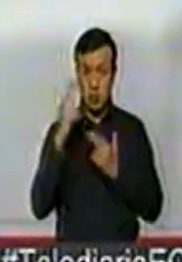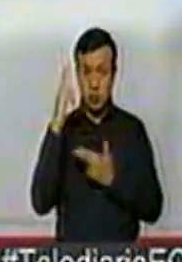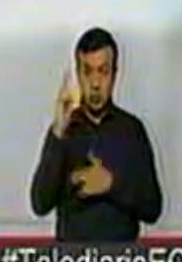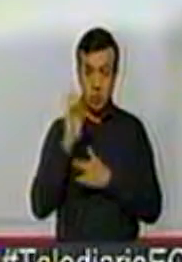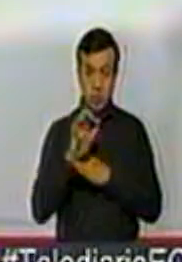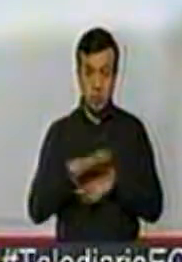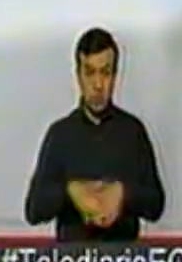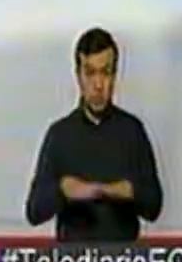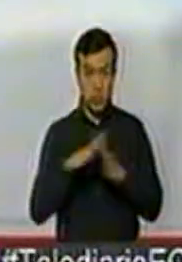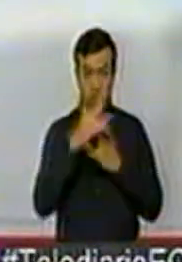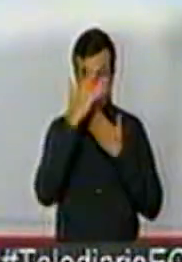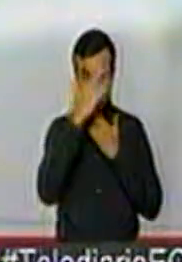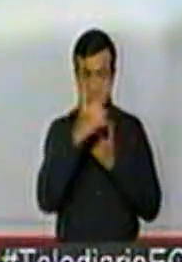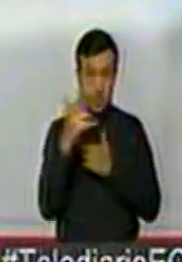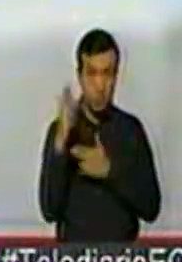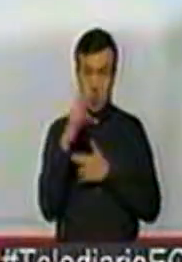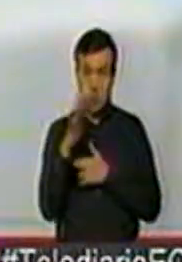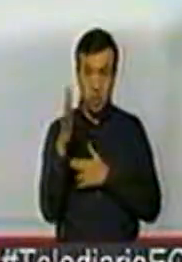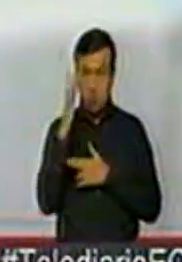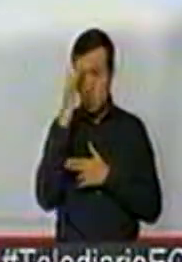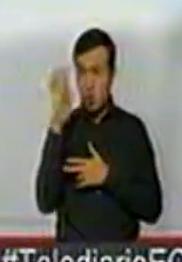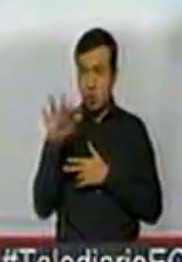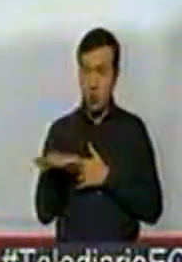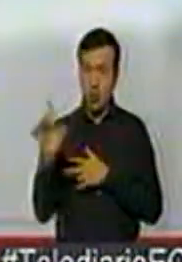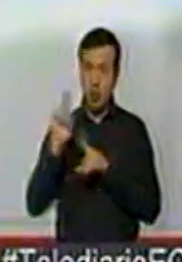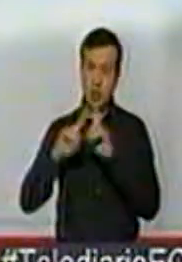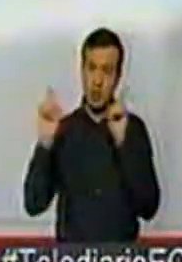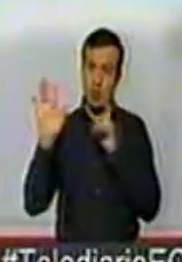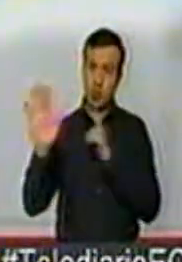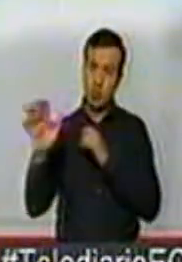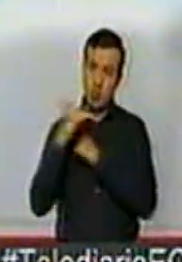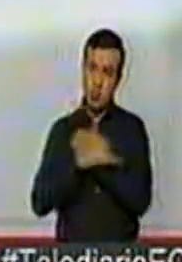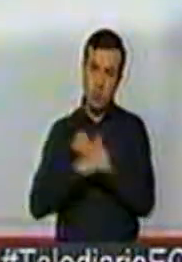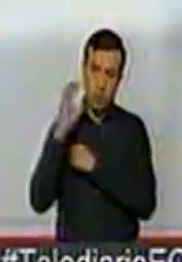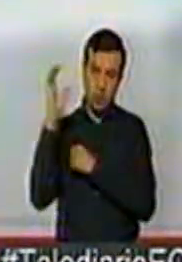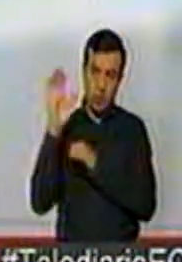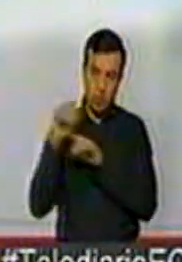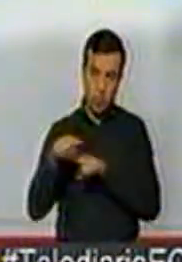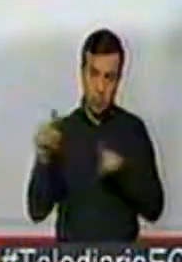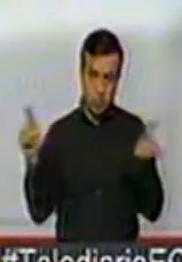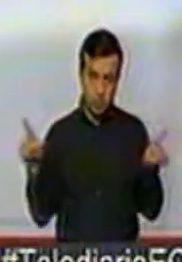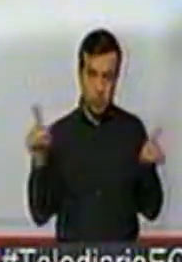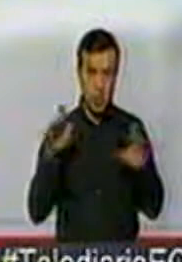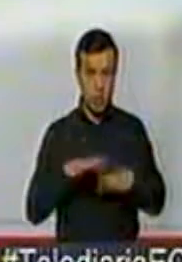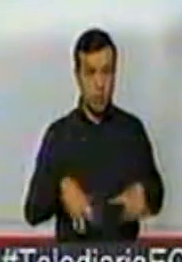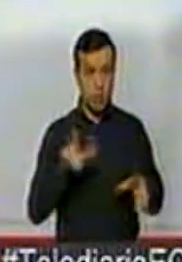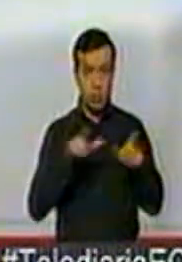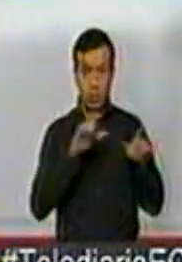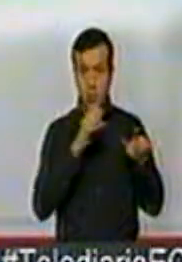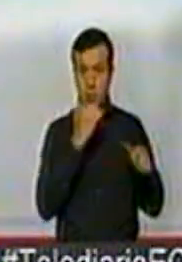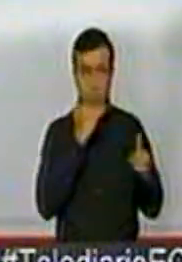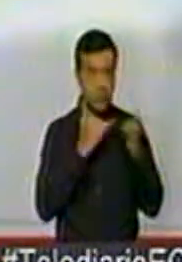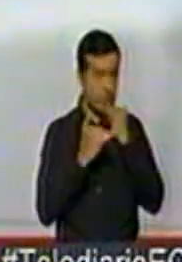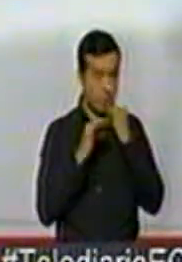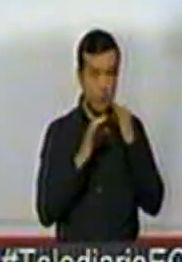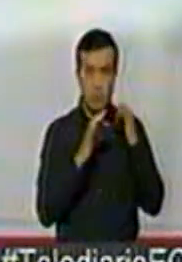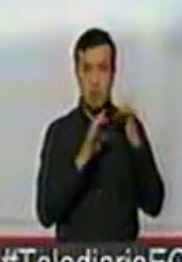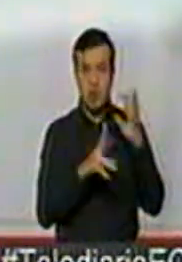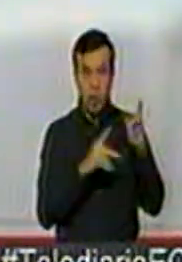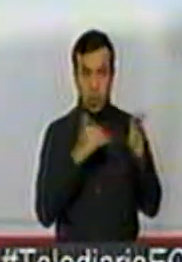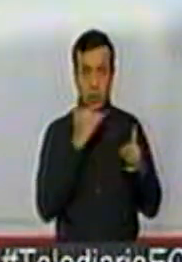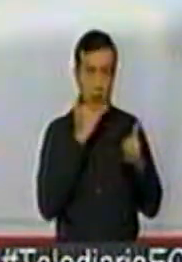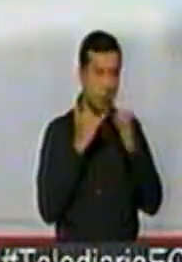se consideran guerrilla, porque la guerrilla tiene un concepto distinto en el país de donde vienen. Acá son delincuentes que están actuando por fuera de la